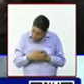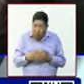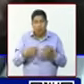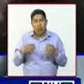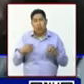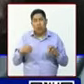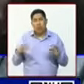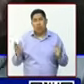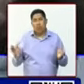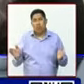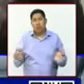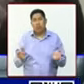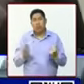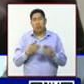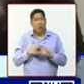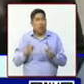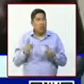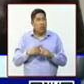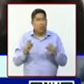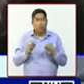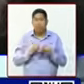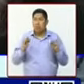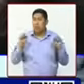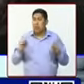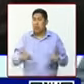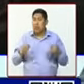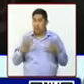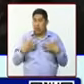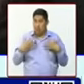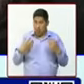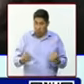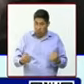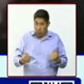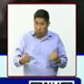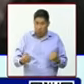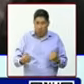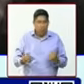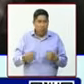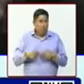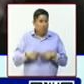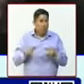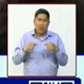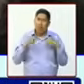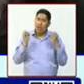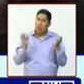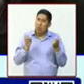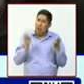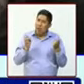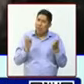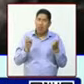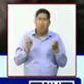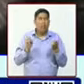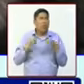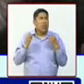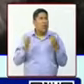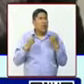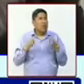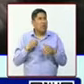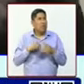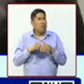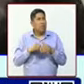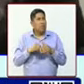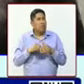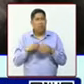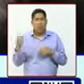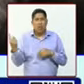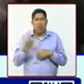gestionar que acá, pero lastimosamente el sistema de salud, él sigue en emergencia. Obviamente emergencia, entran, salen